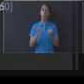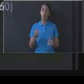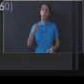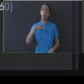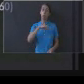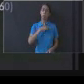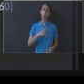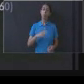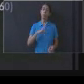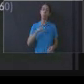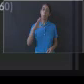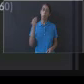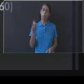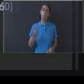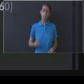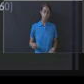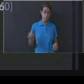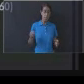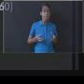los huesos de Saúl.